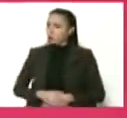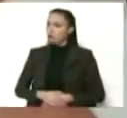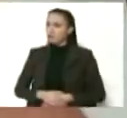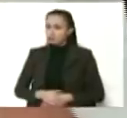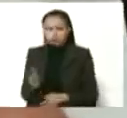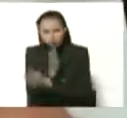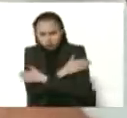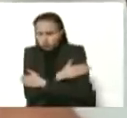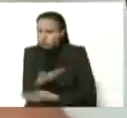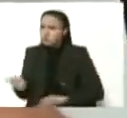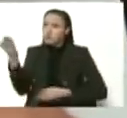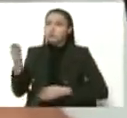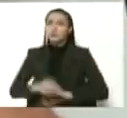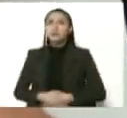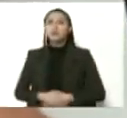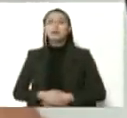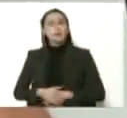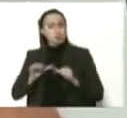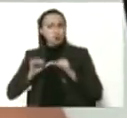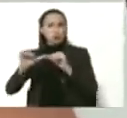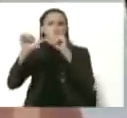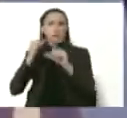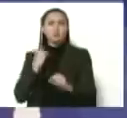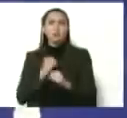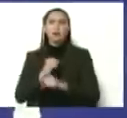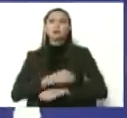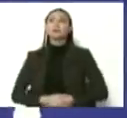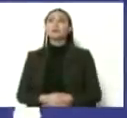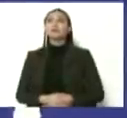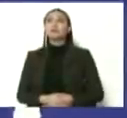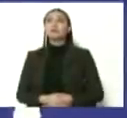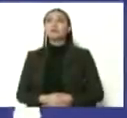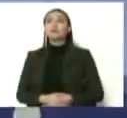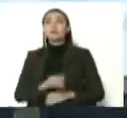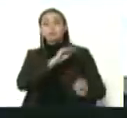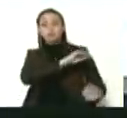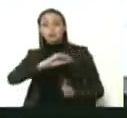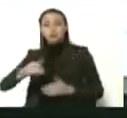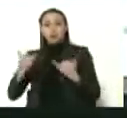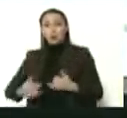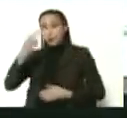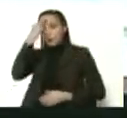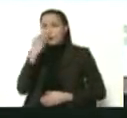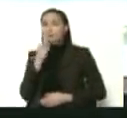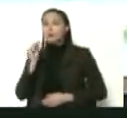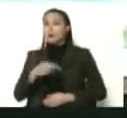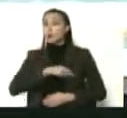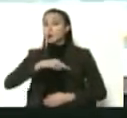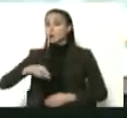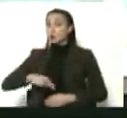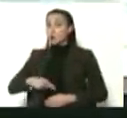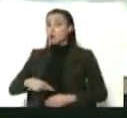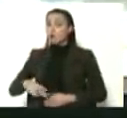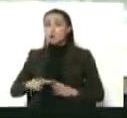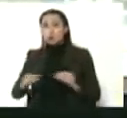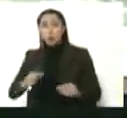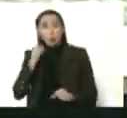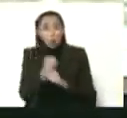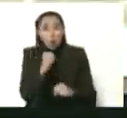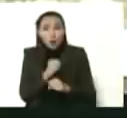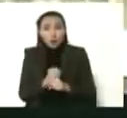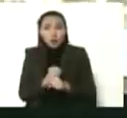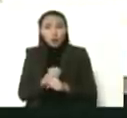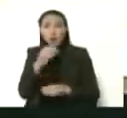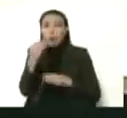te felicito. Sigan adelante. Bueno, ahora nos vamos para Los Teques, porque nosotros en toda esta jornada